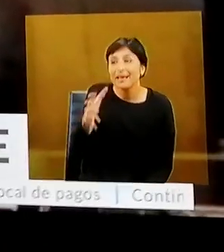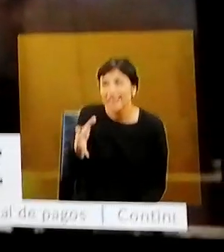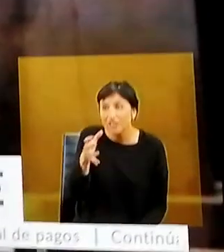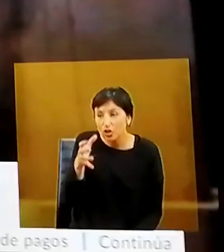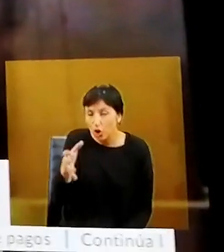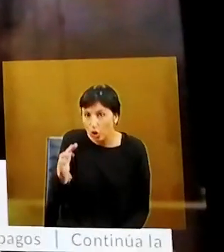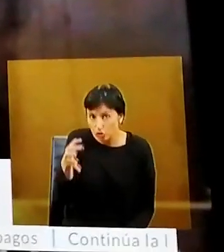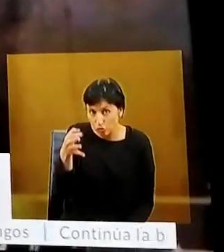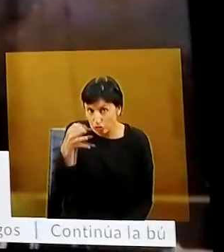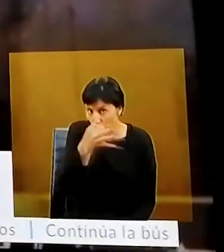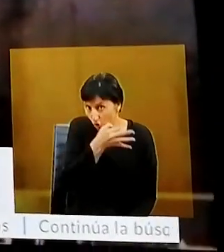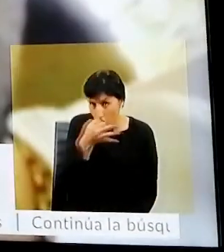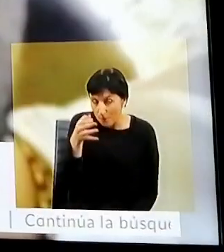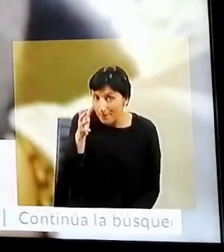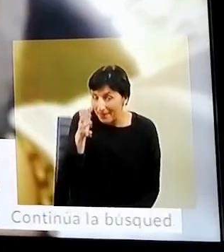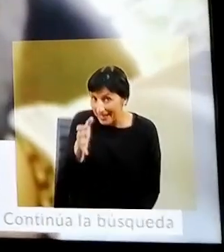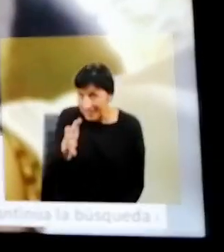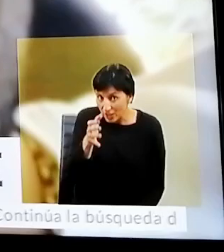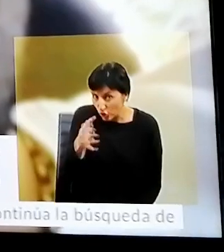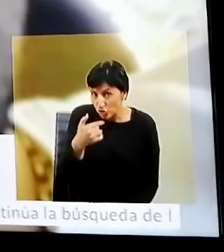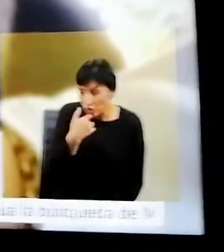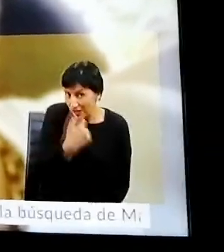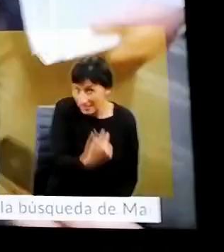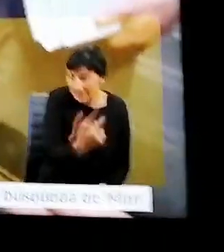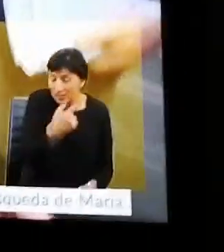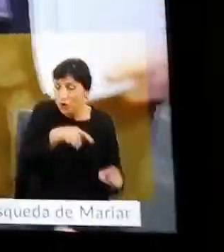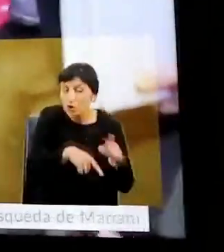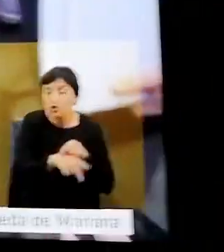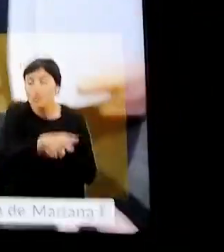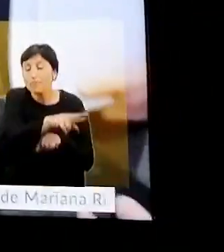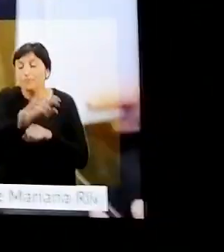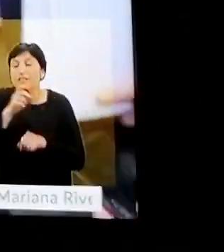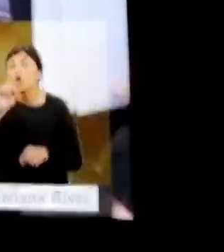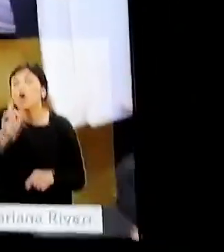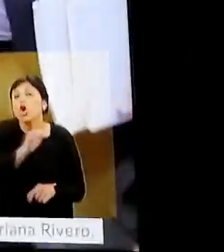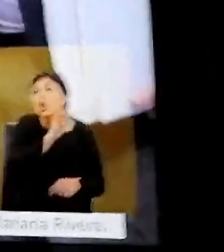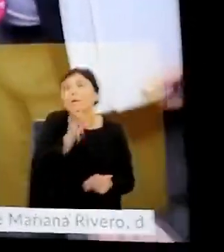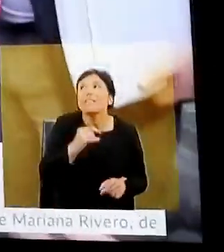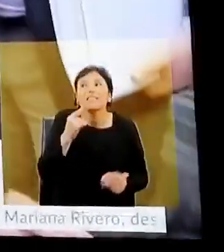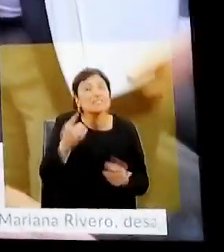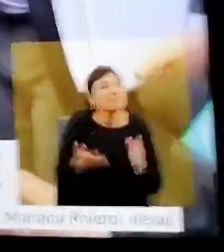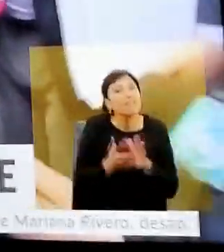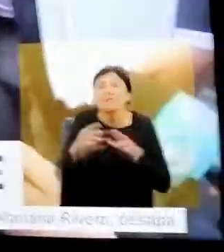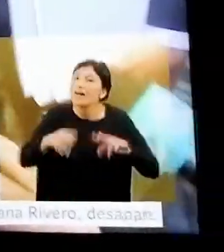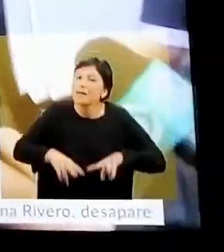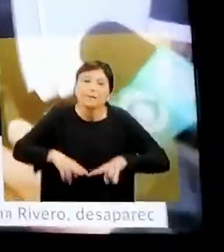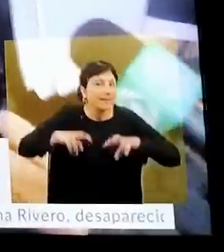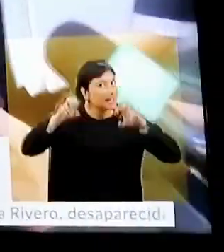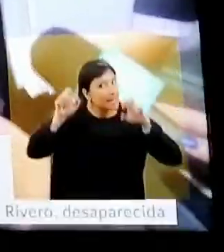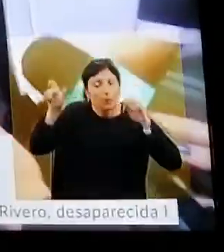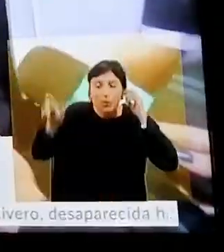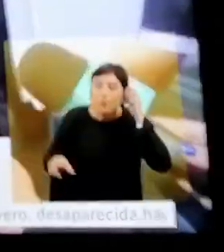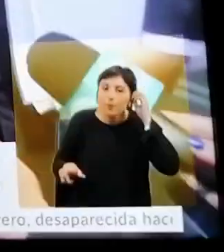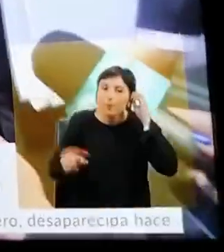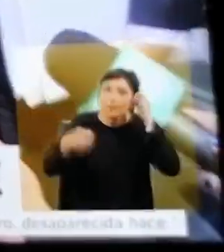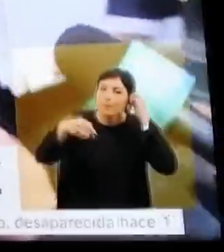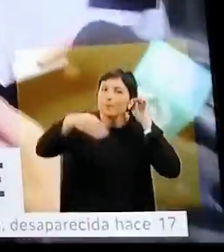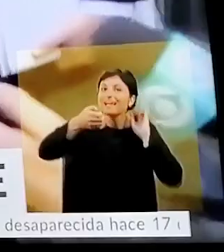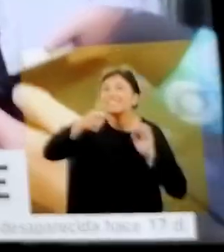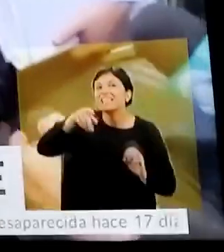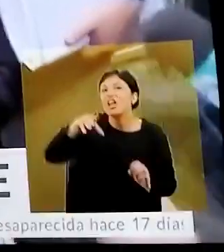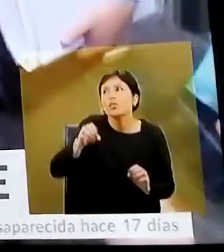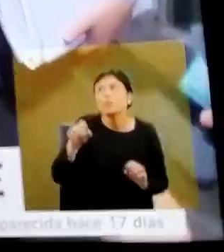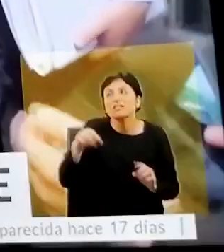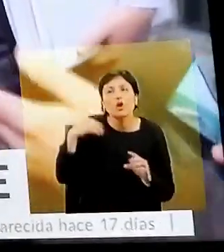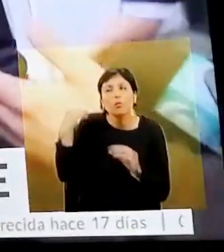en definitiva, es un derivado de la causa que ya venía investigando. Está previsto que Machado vuelva a citar